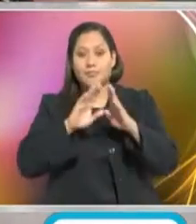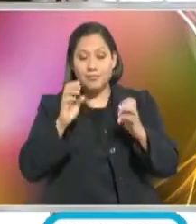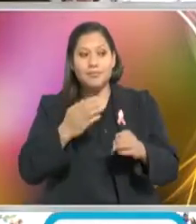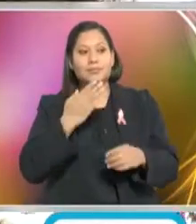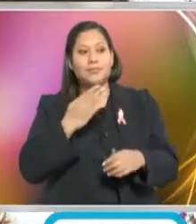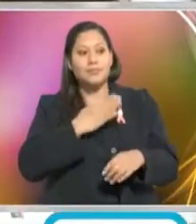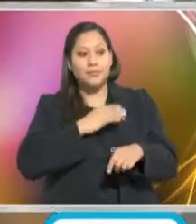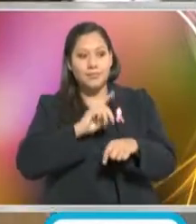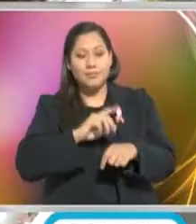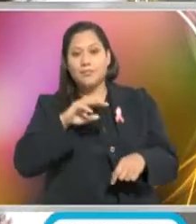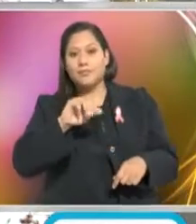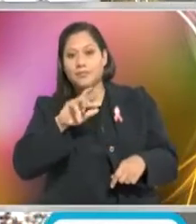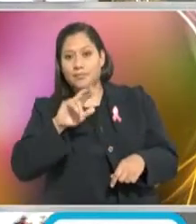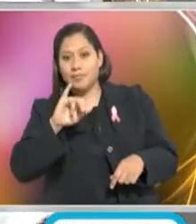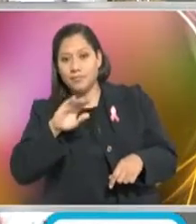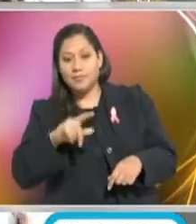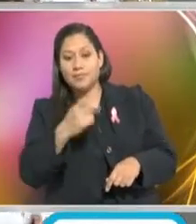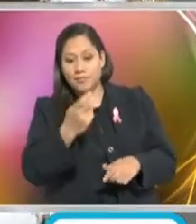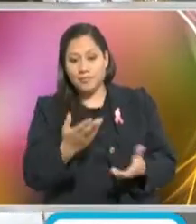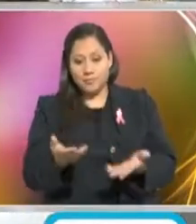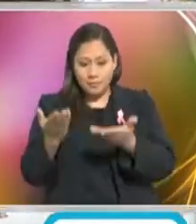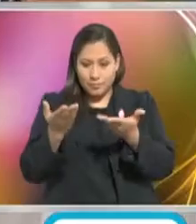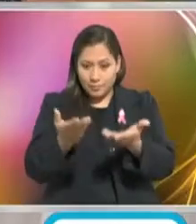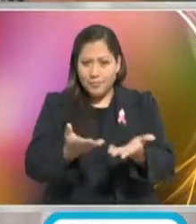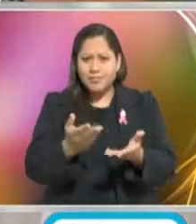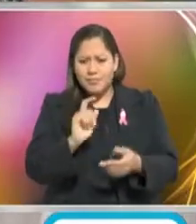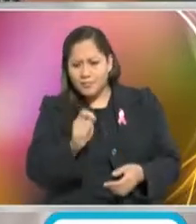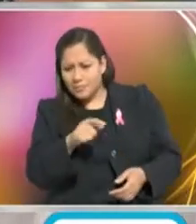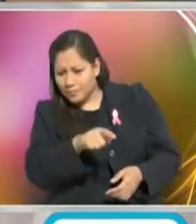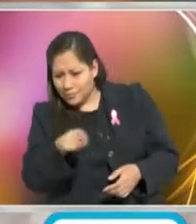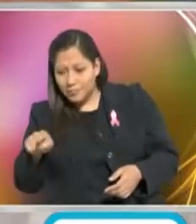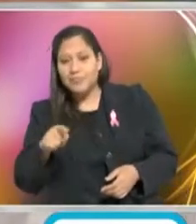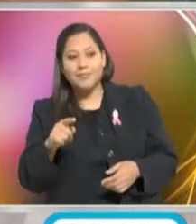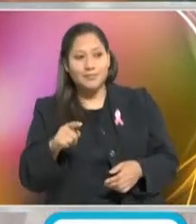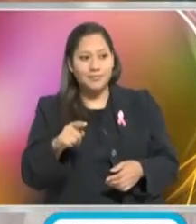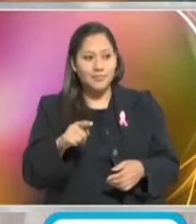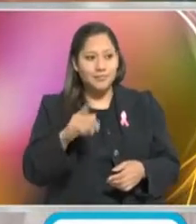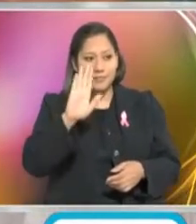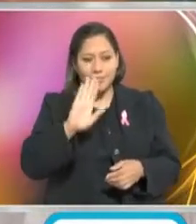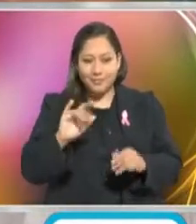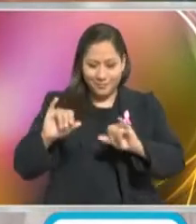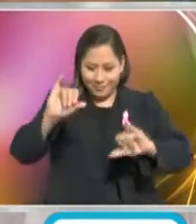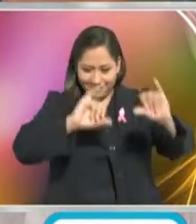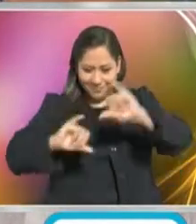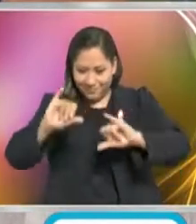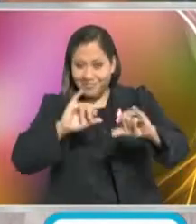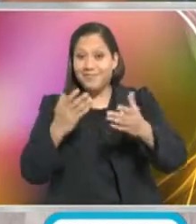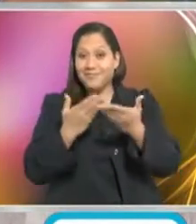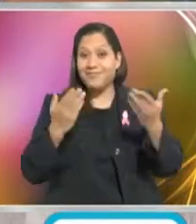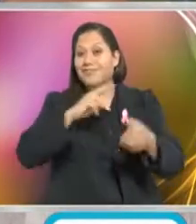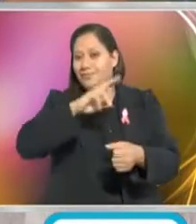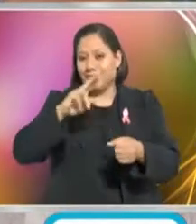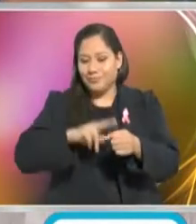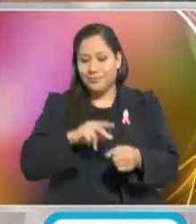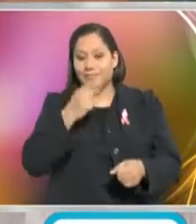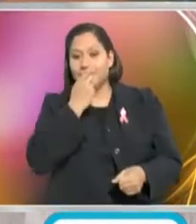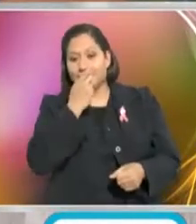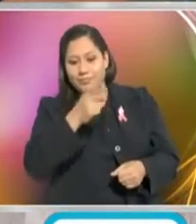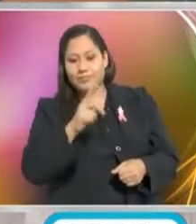estás, buen día. Maribel? Pues, ¿por qué les traigo estas propuestas? ¿Por qué? Porque ¿Qué es esto? ¿Qué es esto? Fíjate que Parece juego de química. ahora el naturismo le